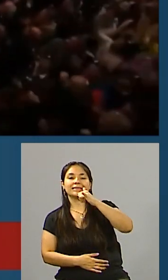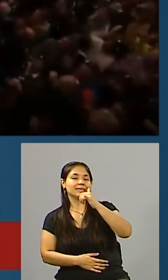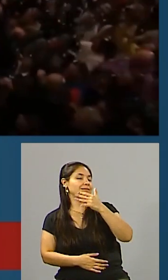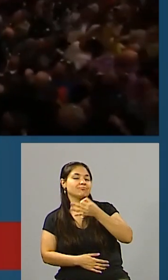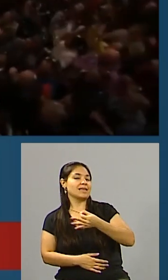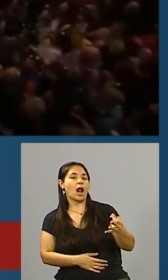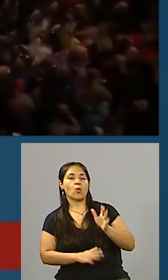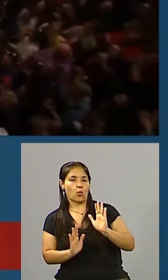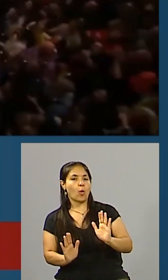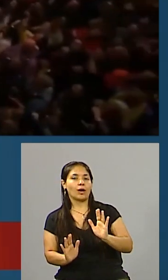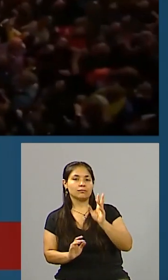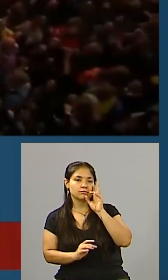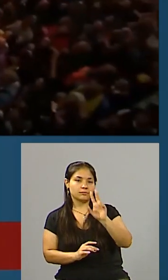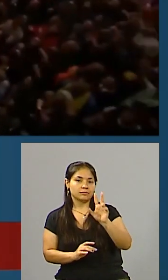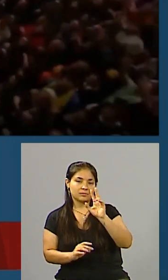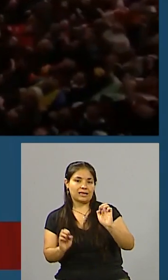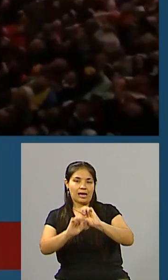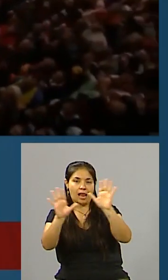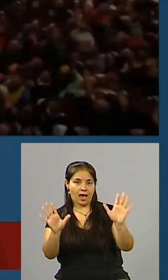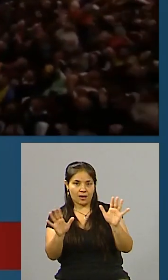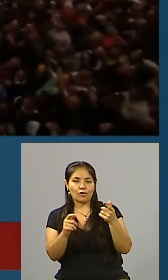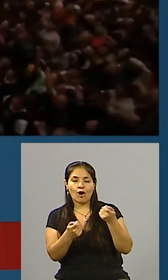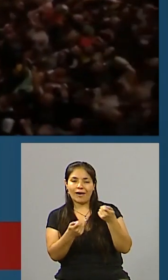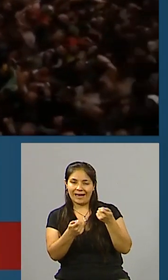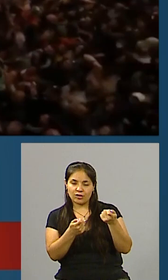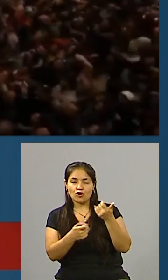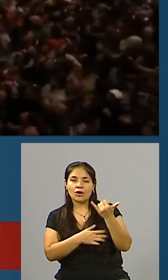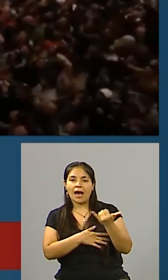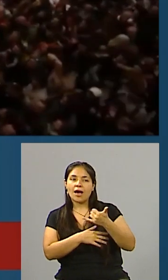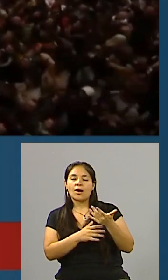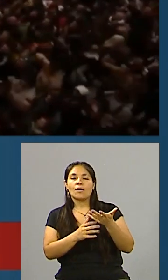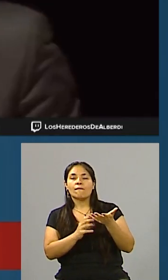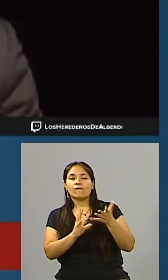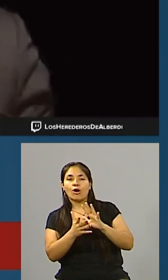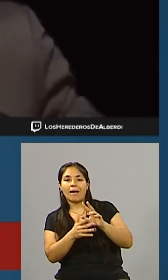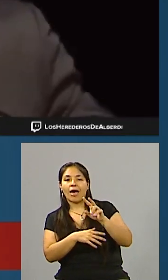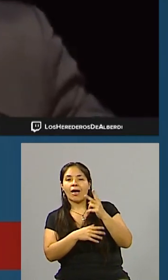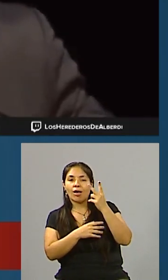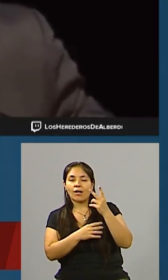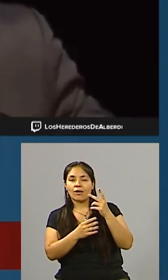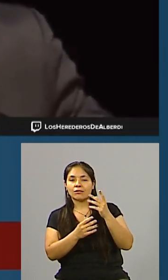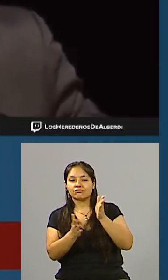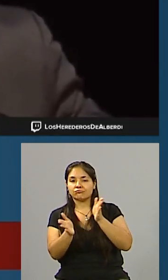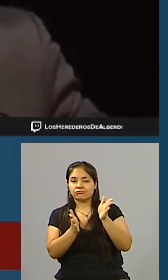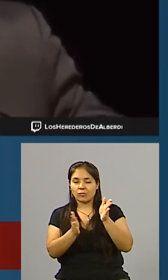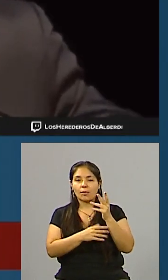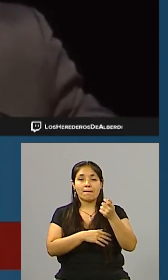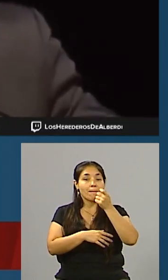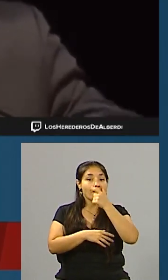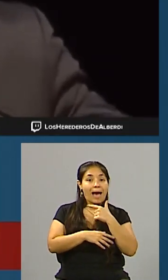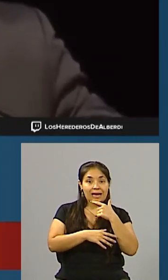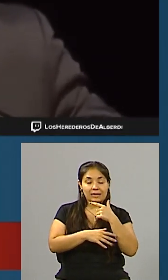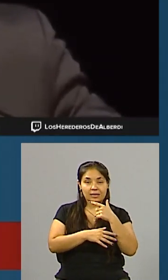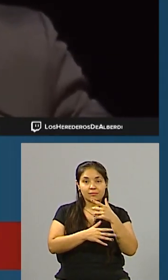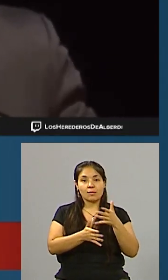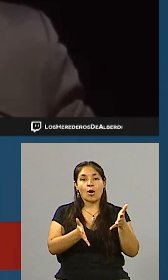ha quedado develado, eso sí, esta estrategia de doble juego de Mauricio Macri, por un lado por dentro de Juntos por